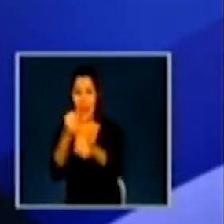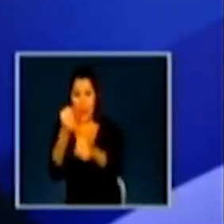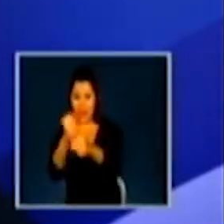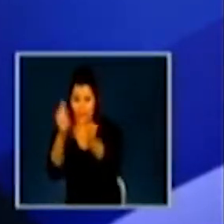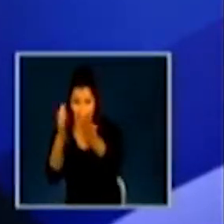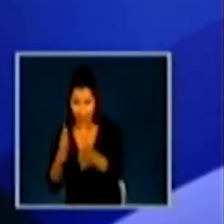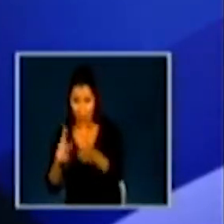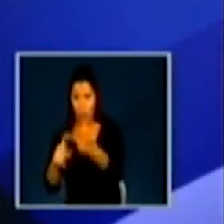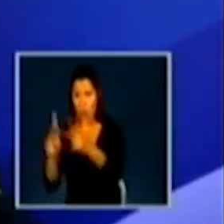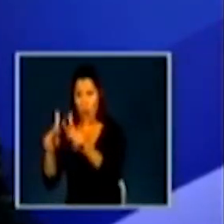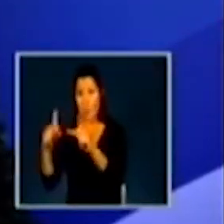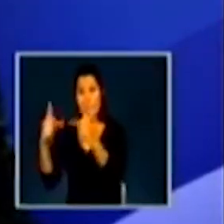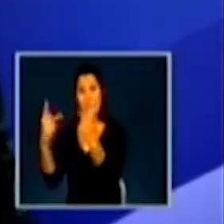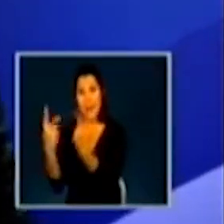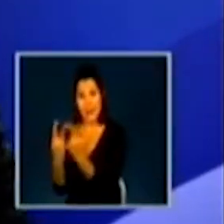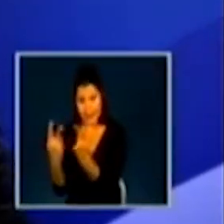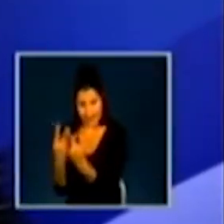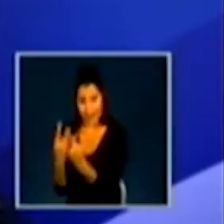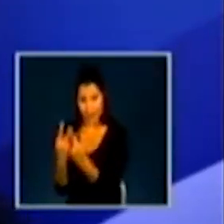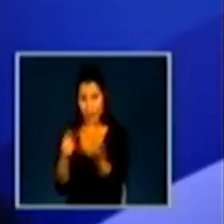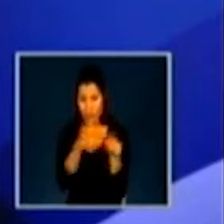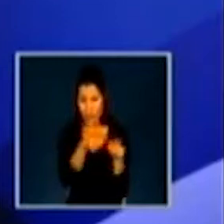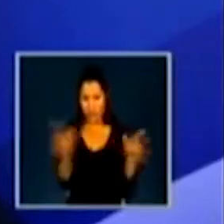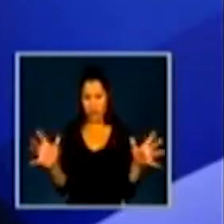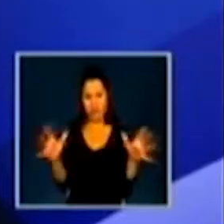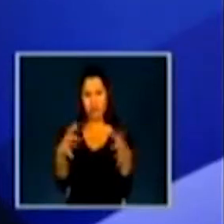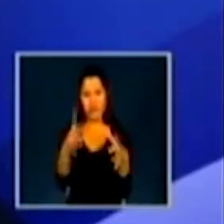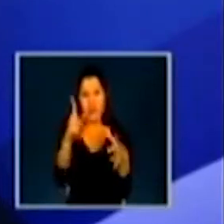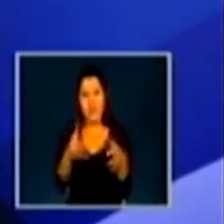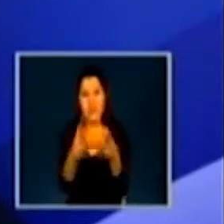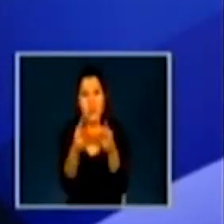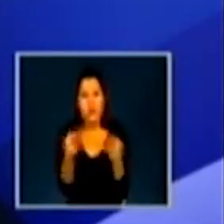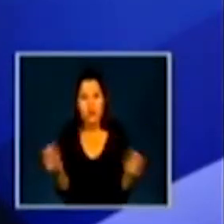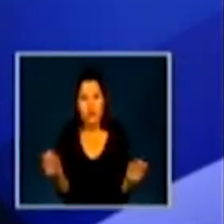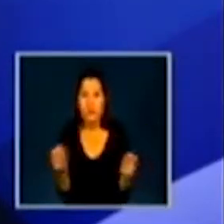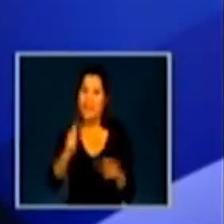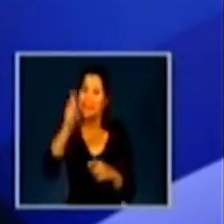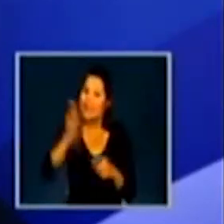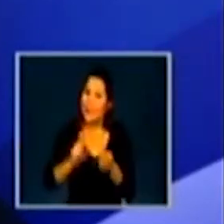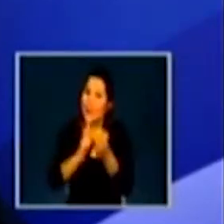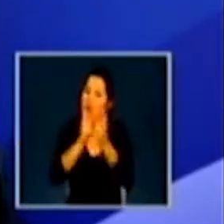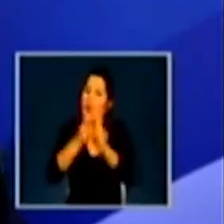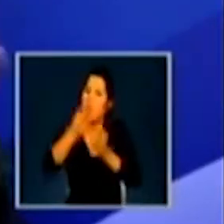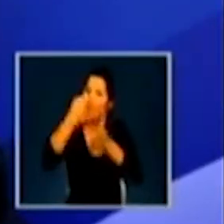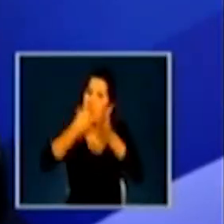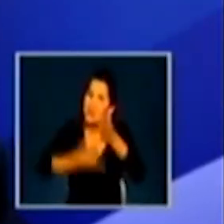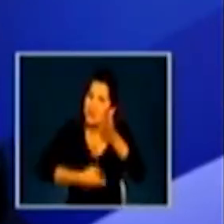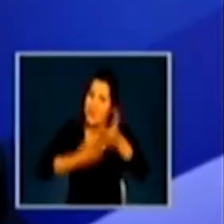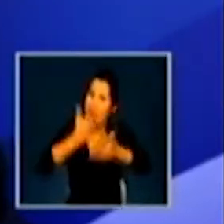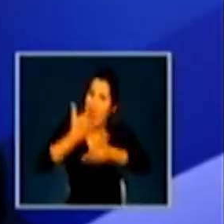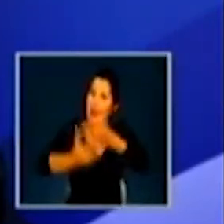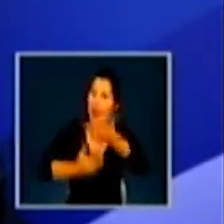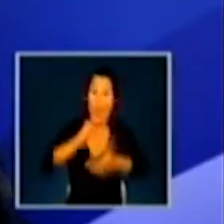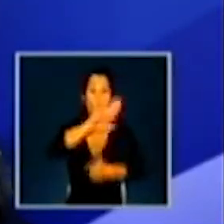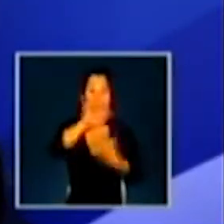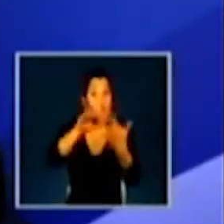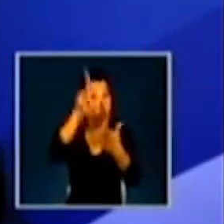tengan representación legislativa, porque esto debemos resolverlo. Se requiere una reforma fiscal progresiva, todos tenemos que pagar